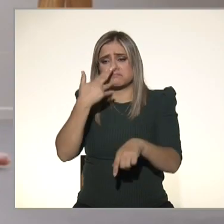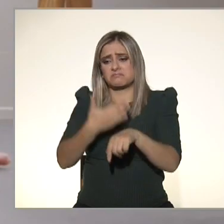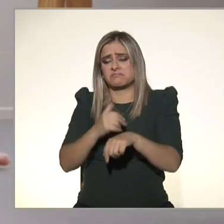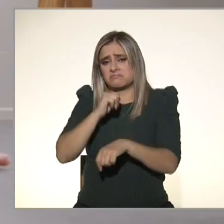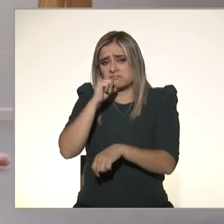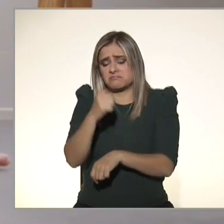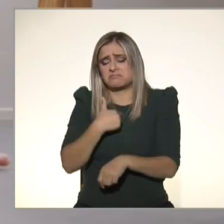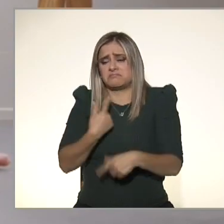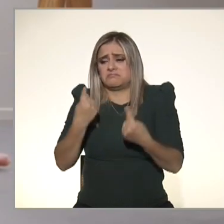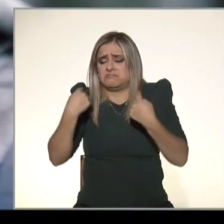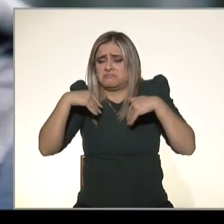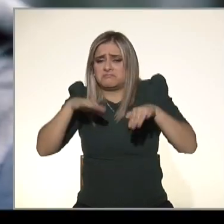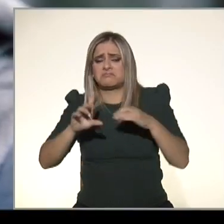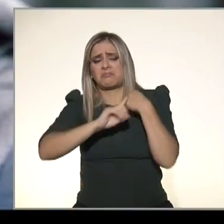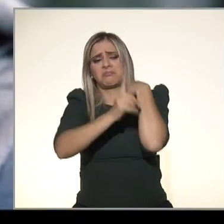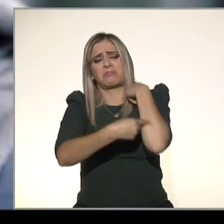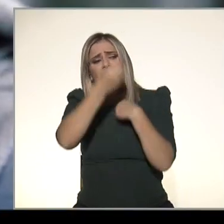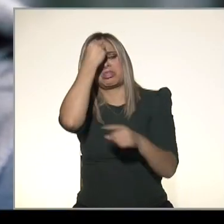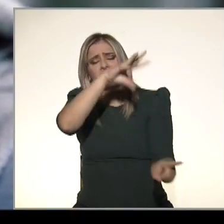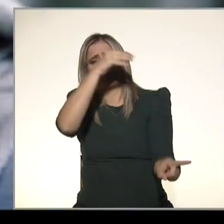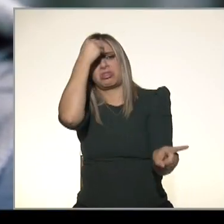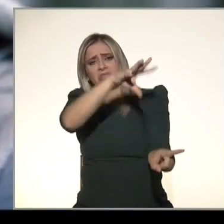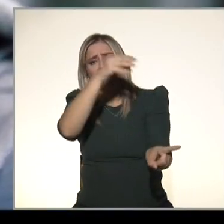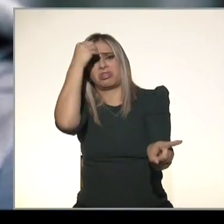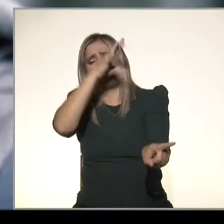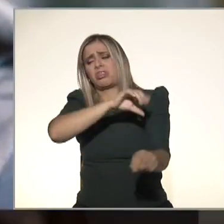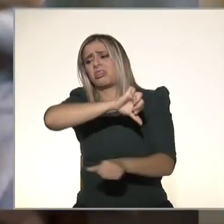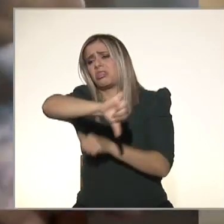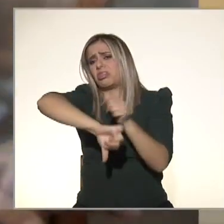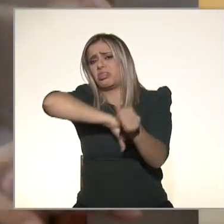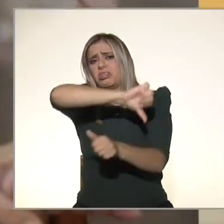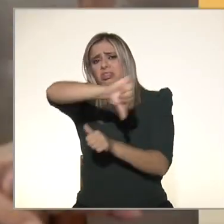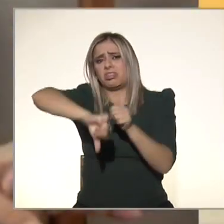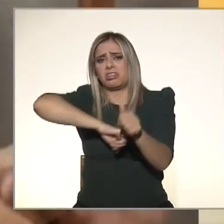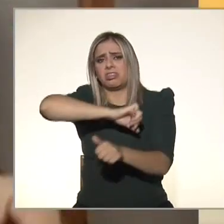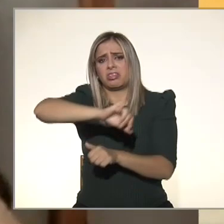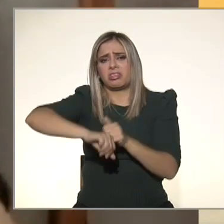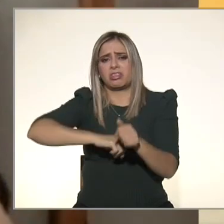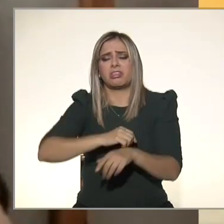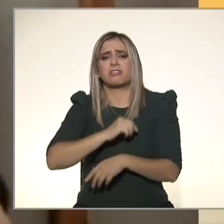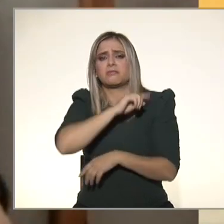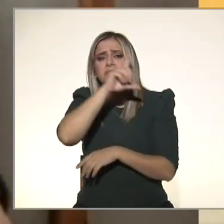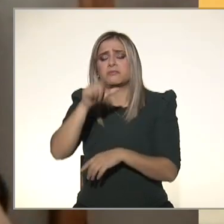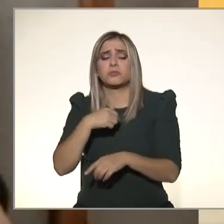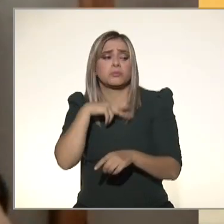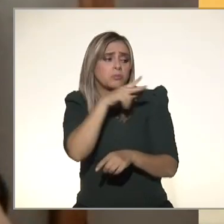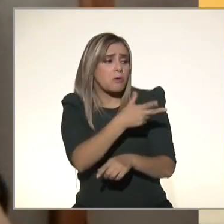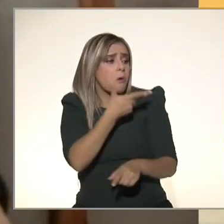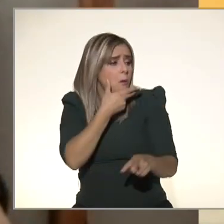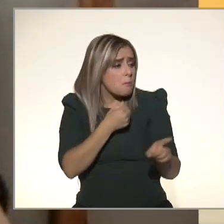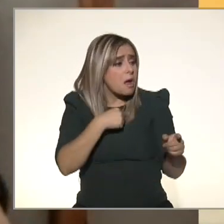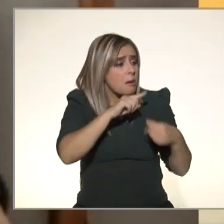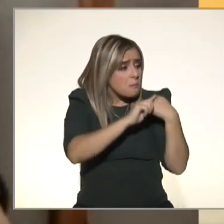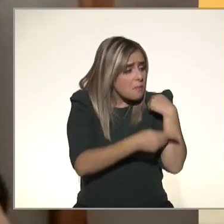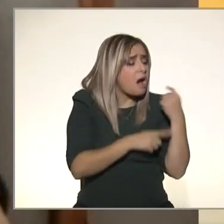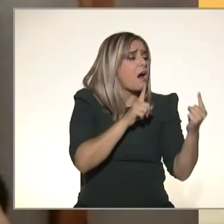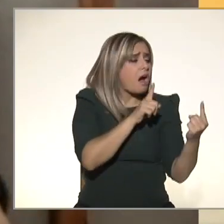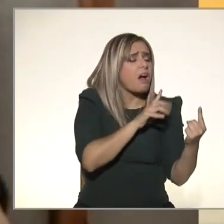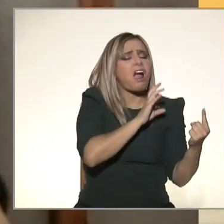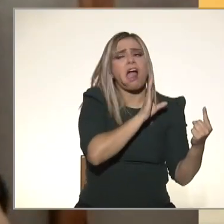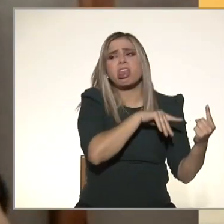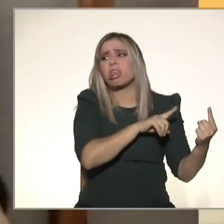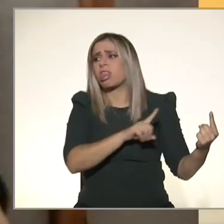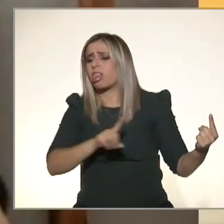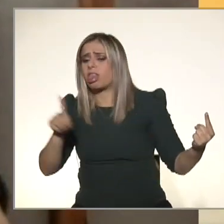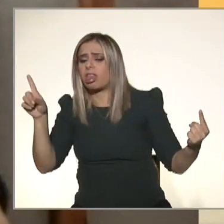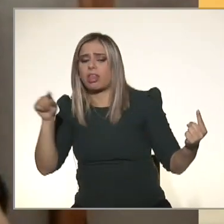ejercicio de su salud reproductiva, pues tienen una intervención, pero luego se hacen a un lado. No cabe duda que liquidando el machismo